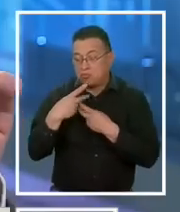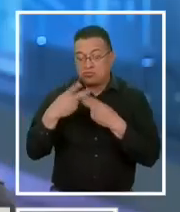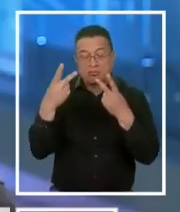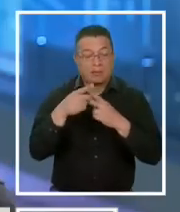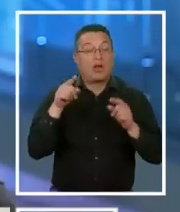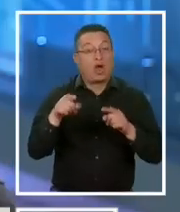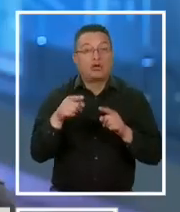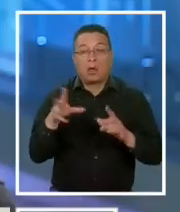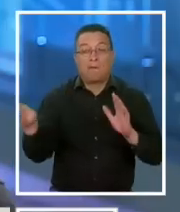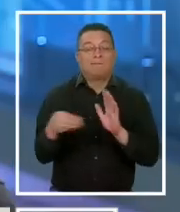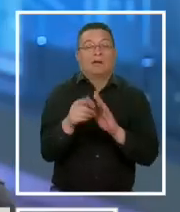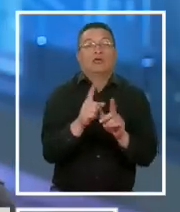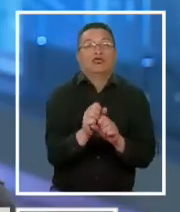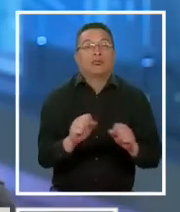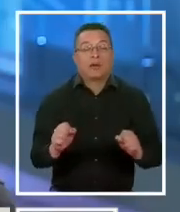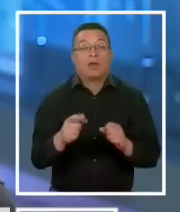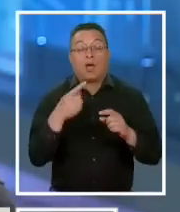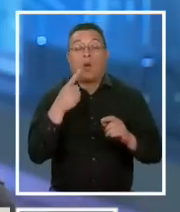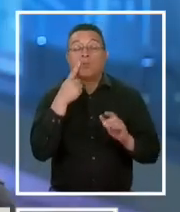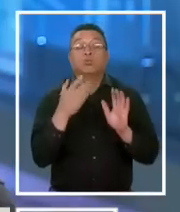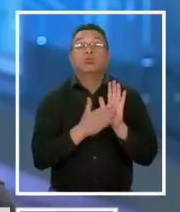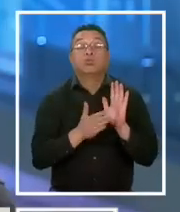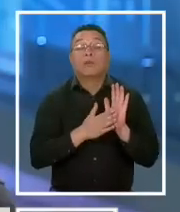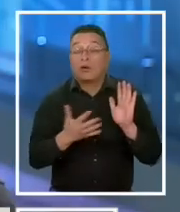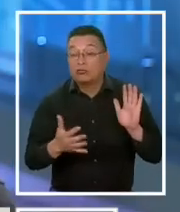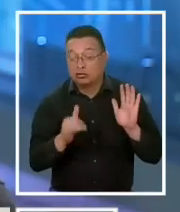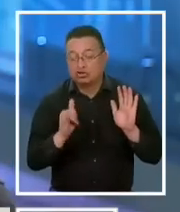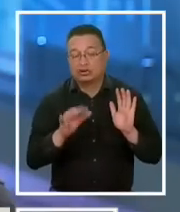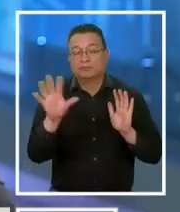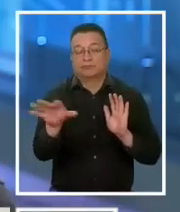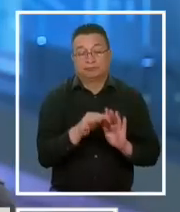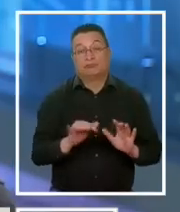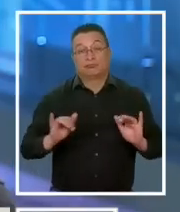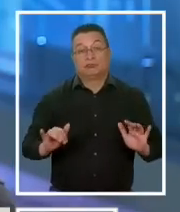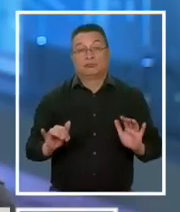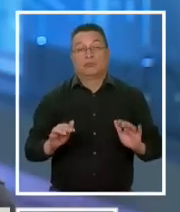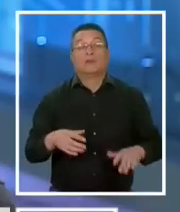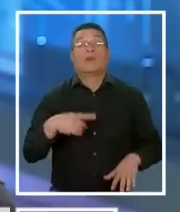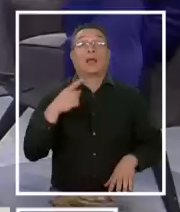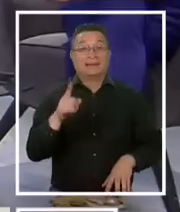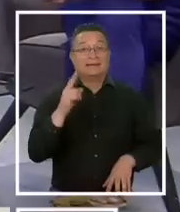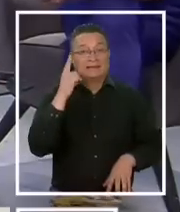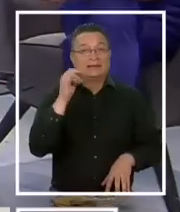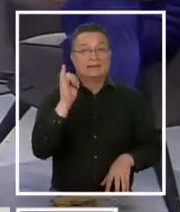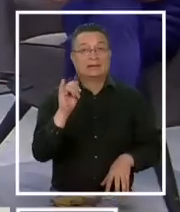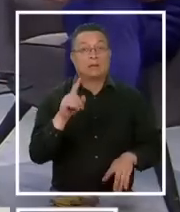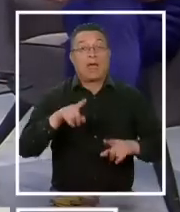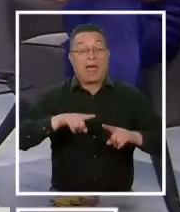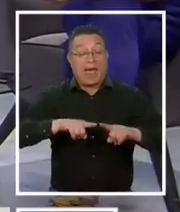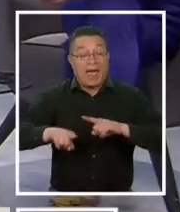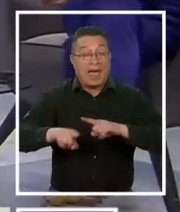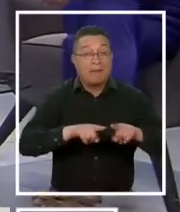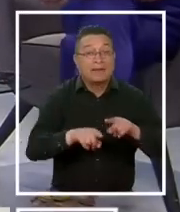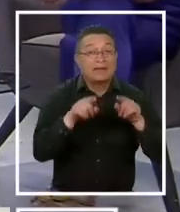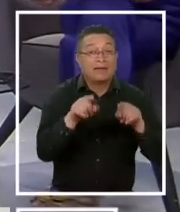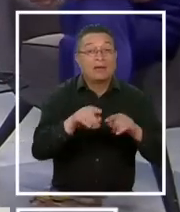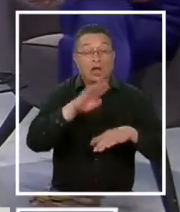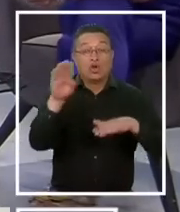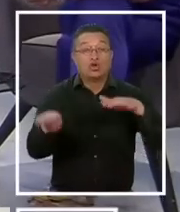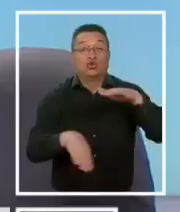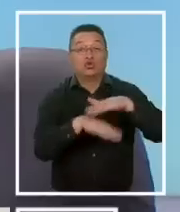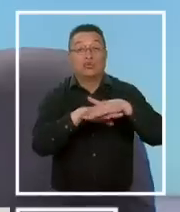quien sea ahora la fiscalía debe formalizar cuando hay antecedentes para hacerlo pero en la parte administrativa del caso la